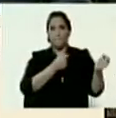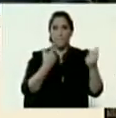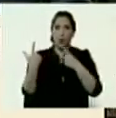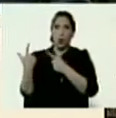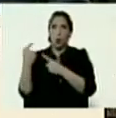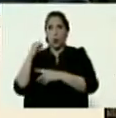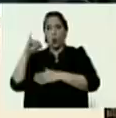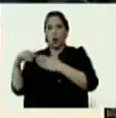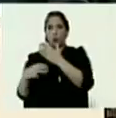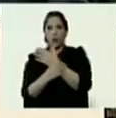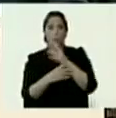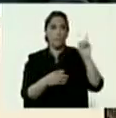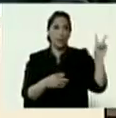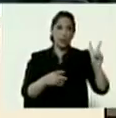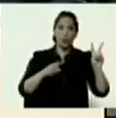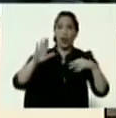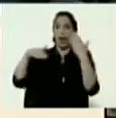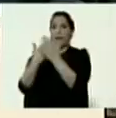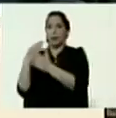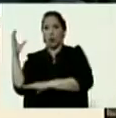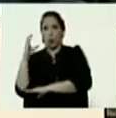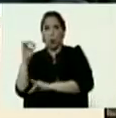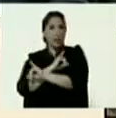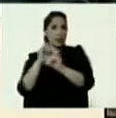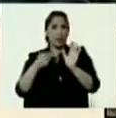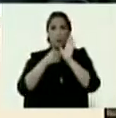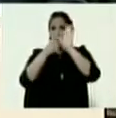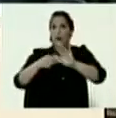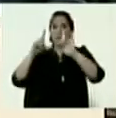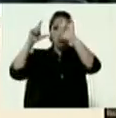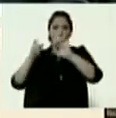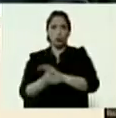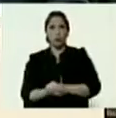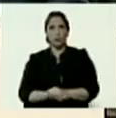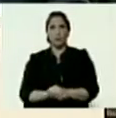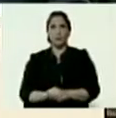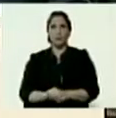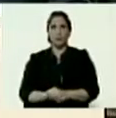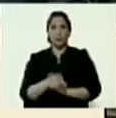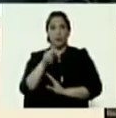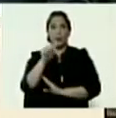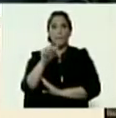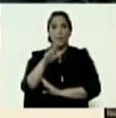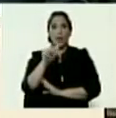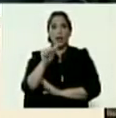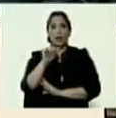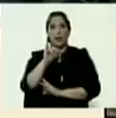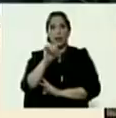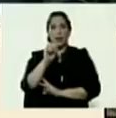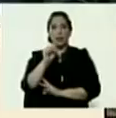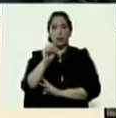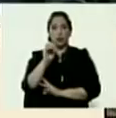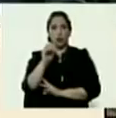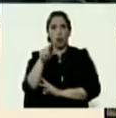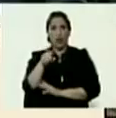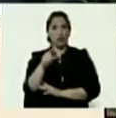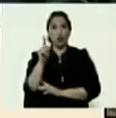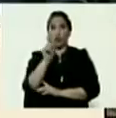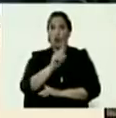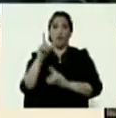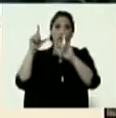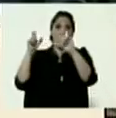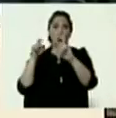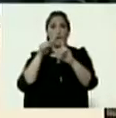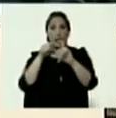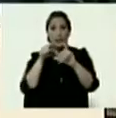Juan Guaidó. Está demostrado que la fotografía tomada en el sector El Paraíso no fue una fotografía casual, sino que fue el